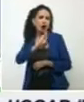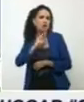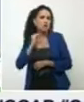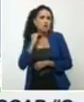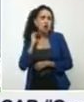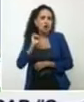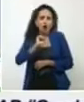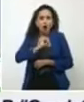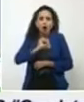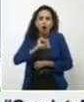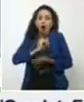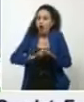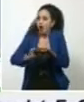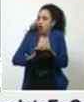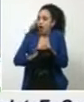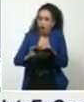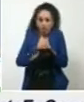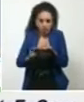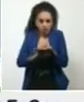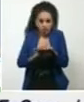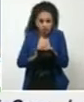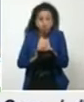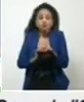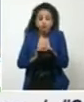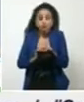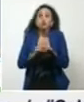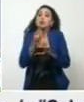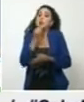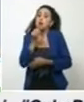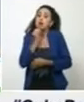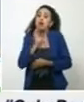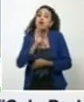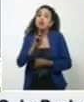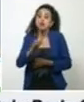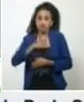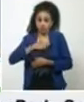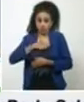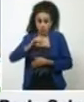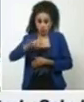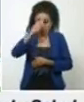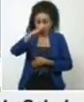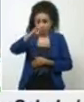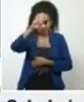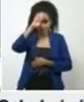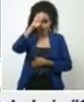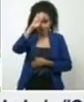y podemos decir que en nuestro país